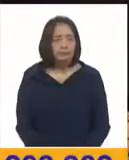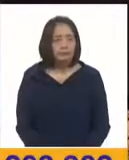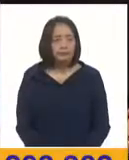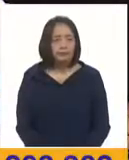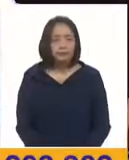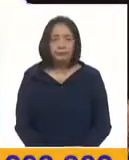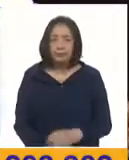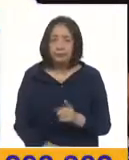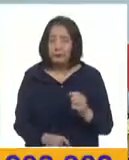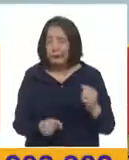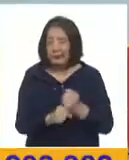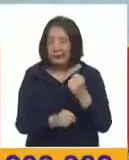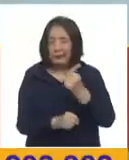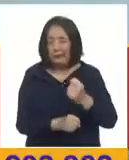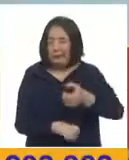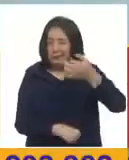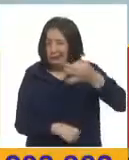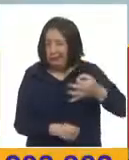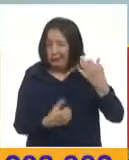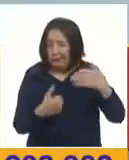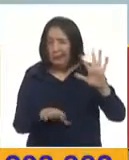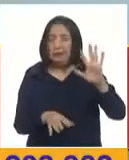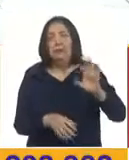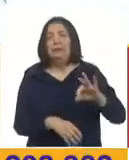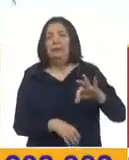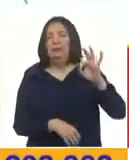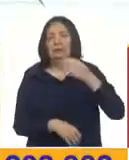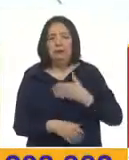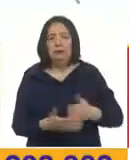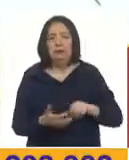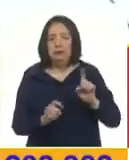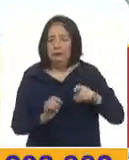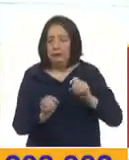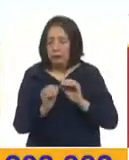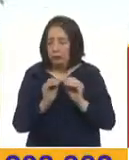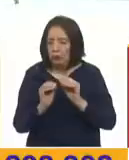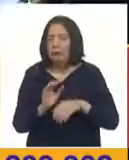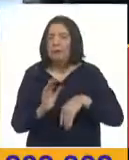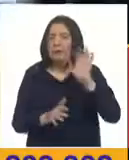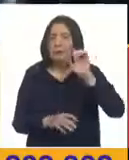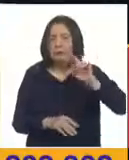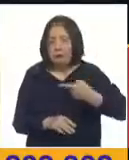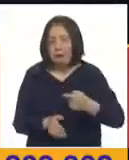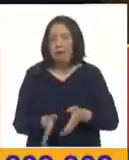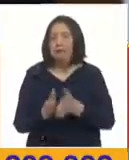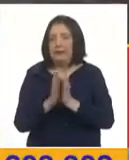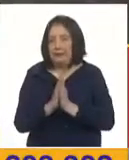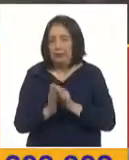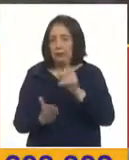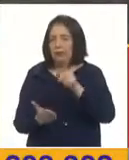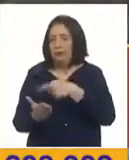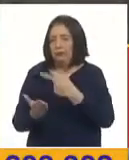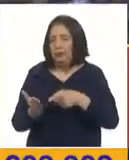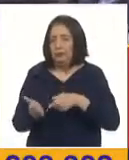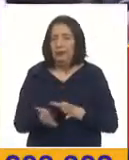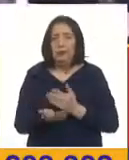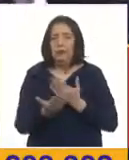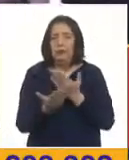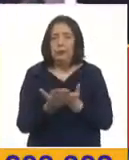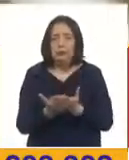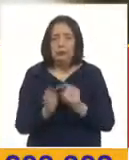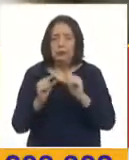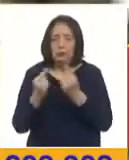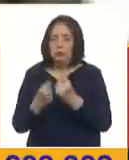para tener un ganador oficial de las elecciones presidenciales se deben resolver las más de mil solicitudes de nulidad de actas presentadas por